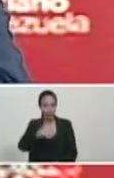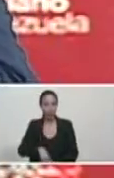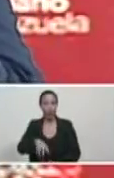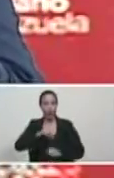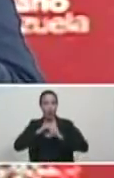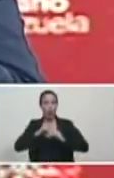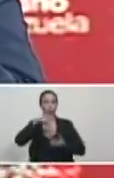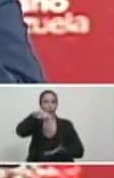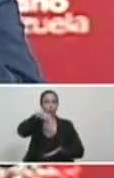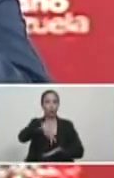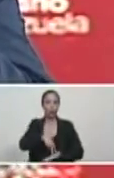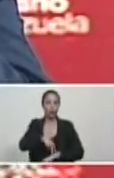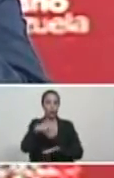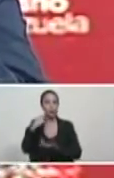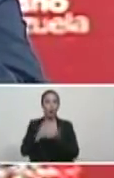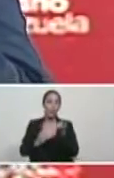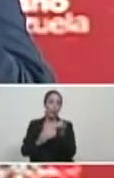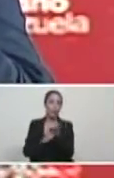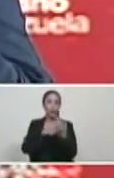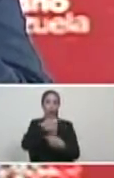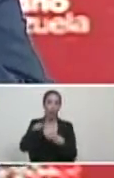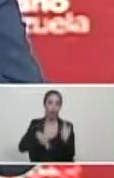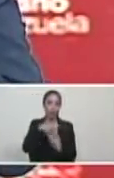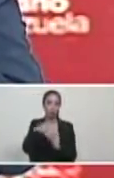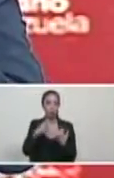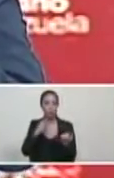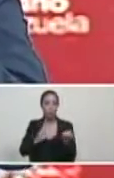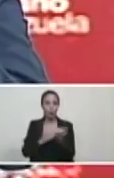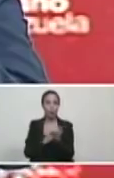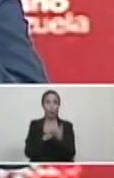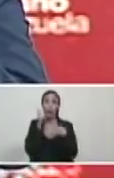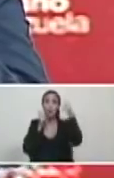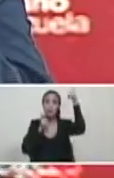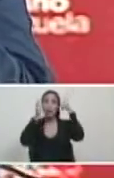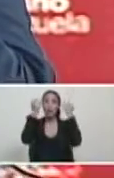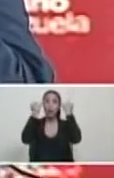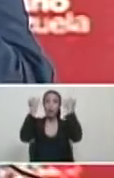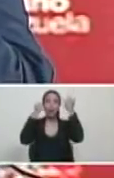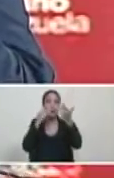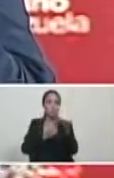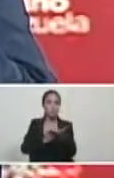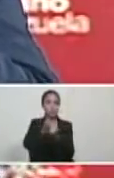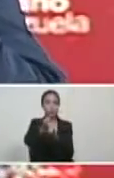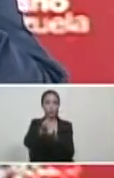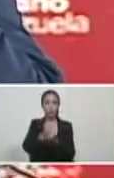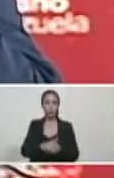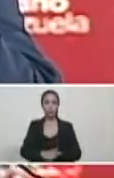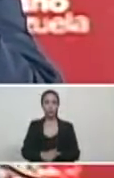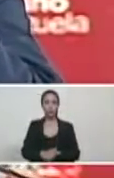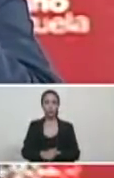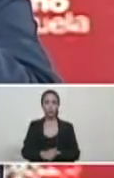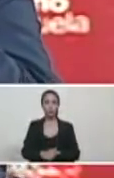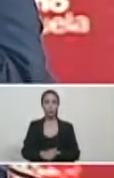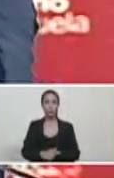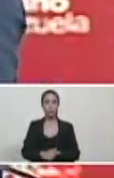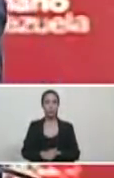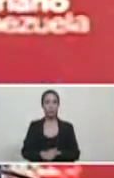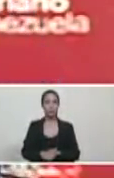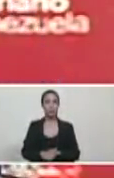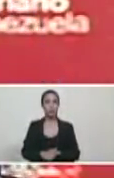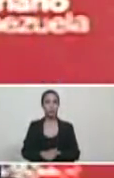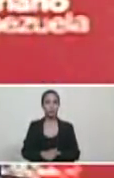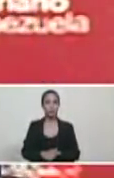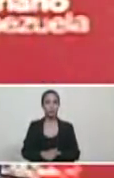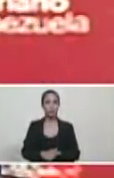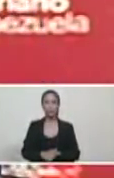en tierra con la revolución bolivariana, con el legado de nuestro comandante Chávez, con el legado de nuestro padre libertador Simón Bolívar, y